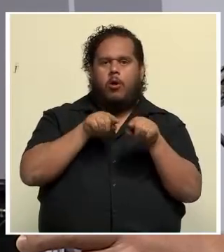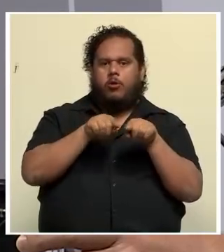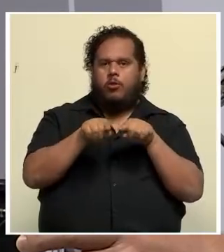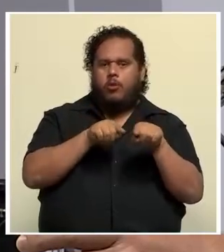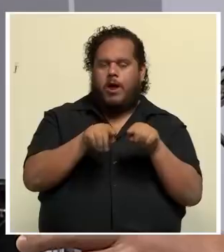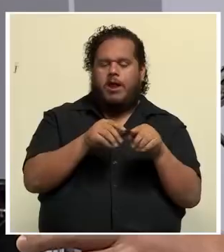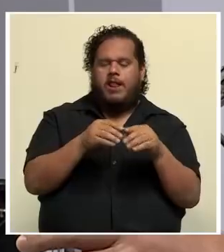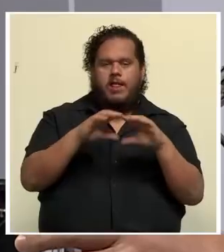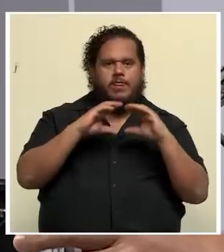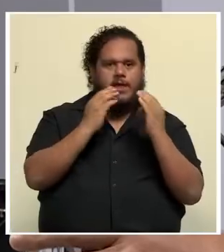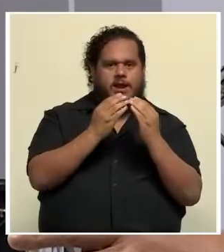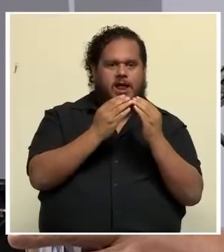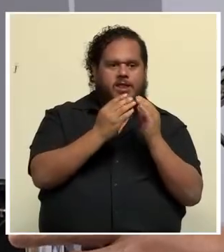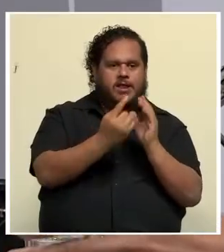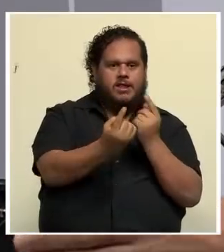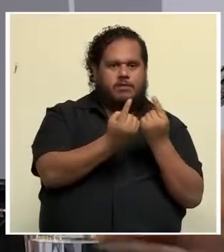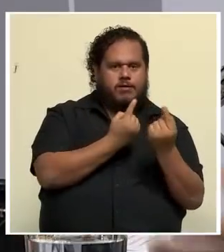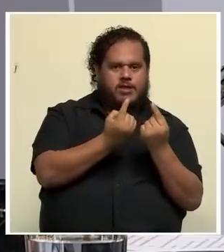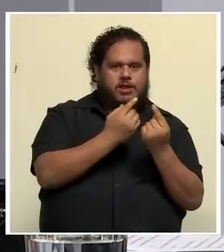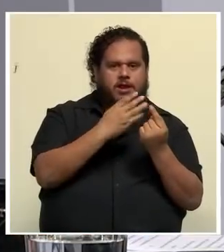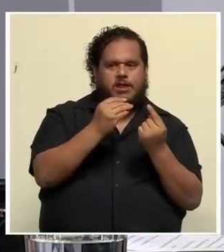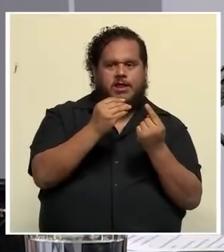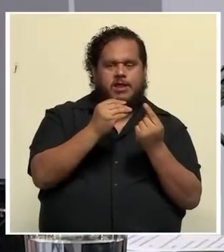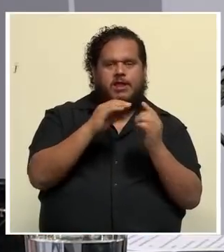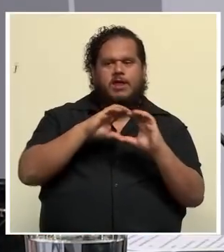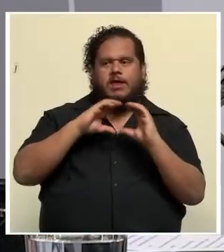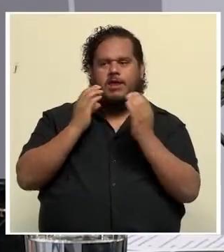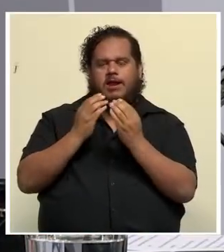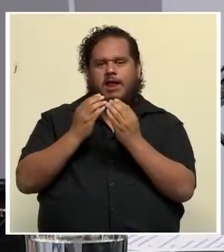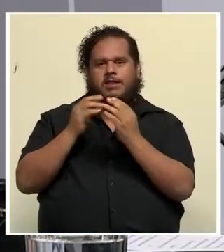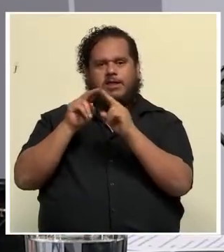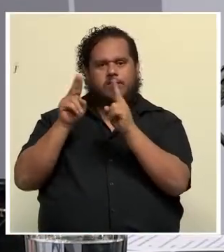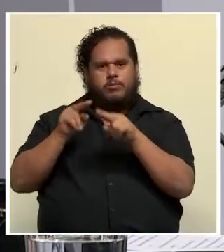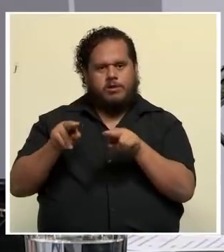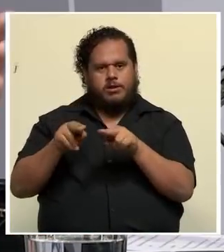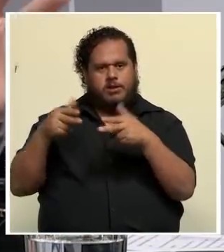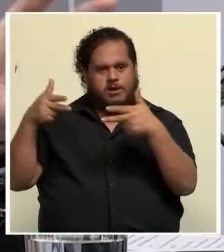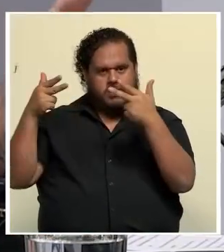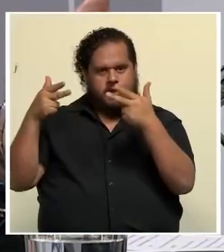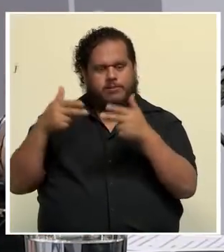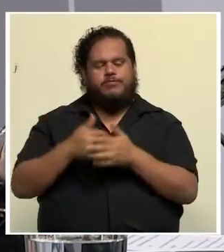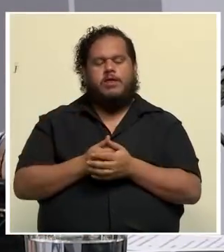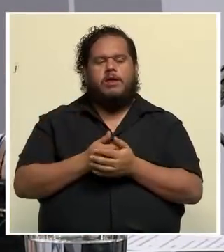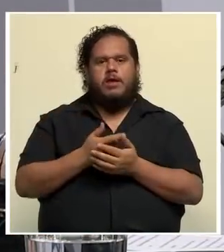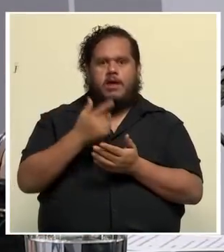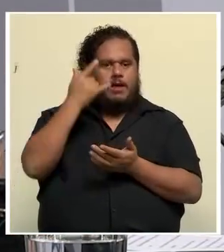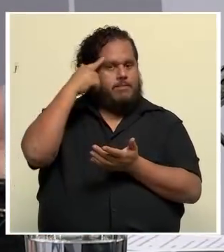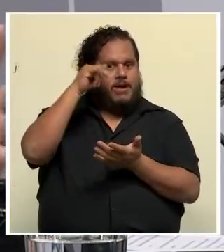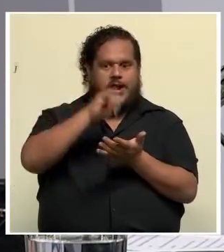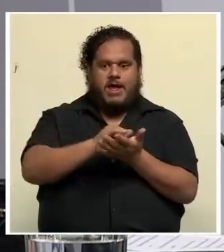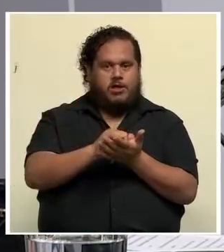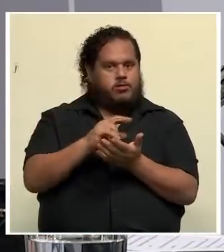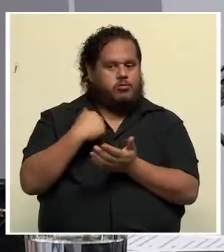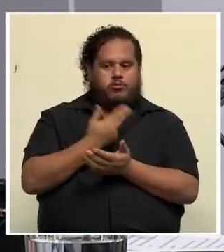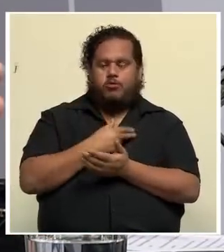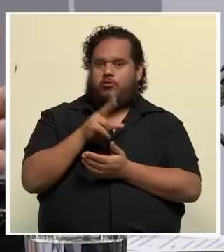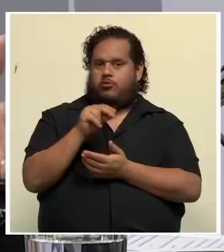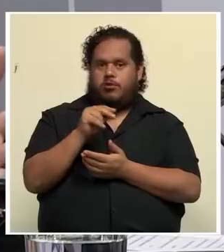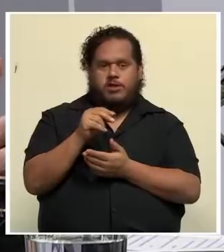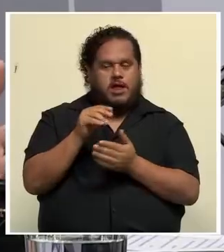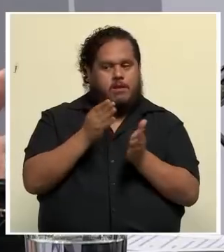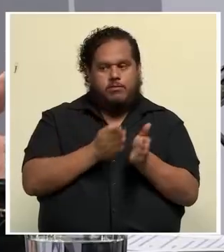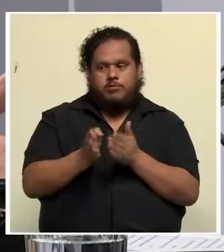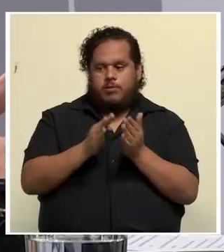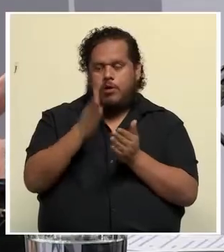clases presenciales y sobre todo clases virtuales, para lo cual tampoco estábamos preparados porque el país no tiene